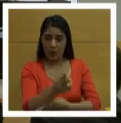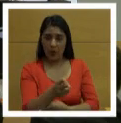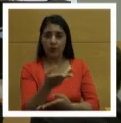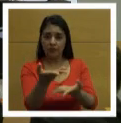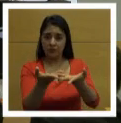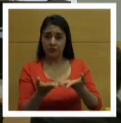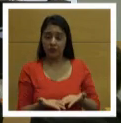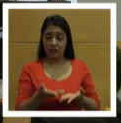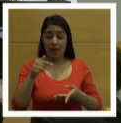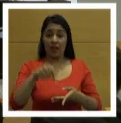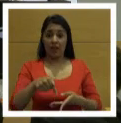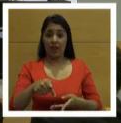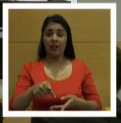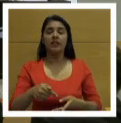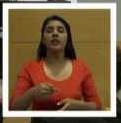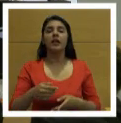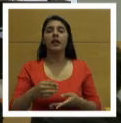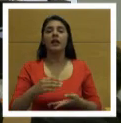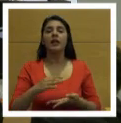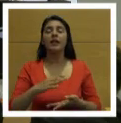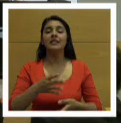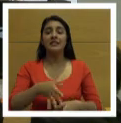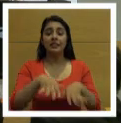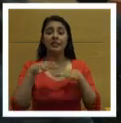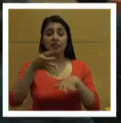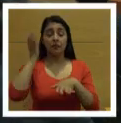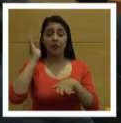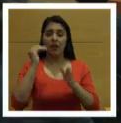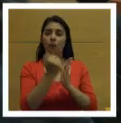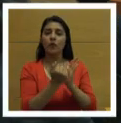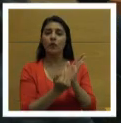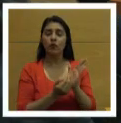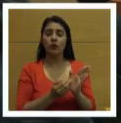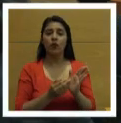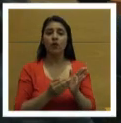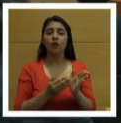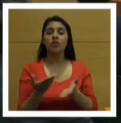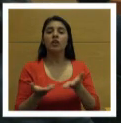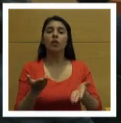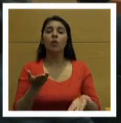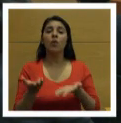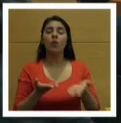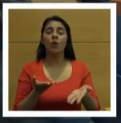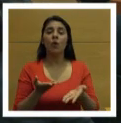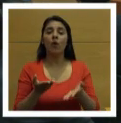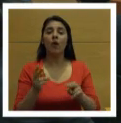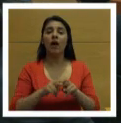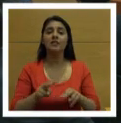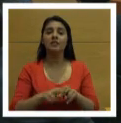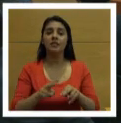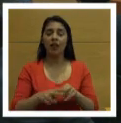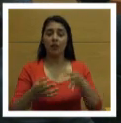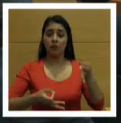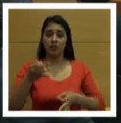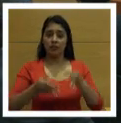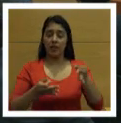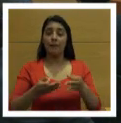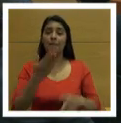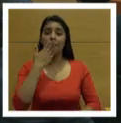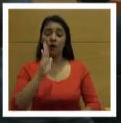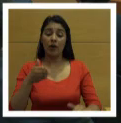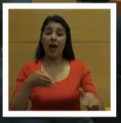evento, denominado Protocolo de Actuación Judicial para mejorar el acceso a la justicia de mujeres víctimas de violencia de